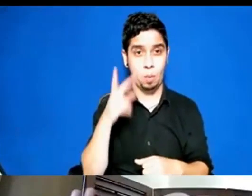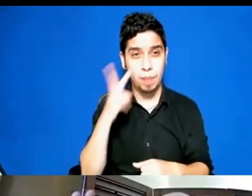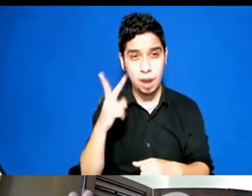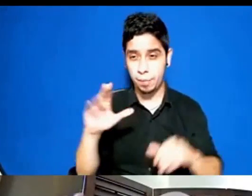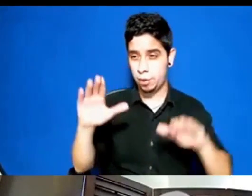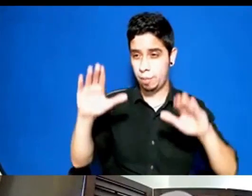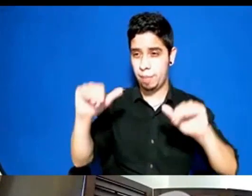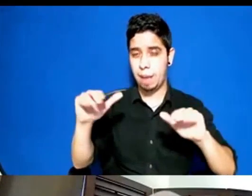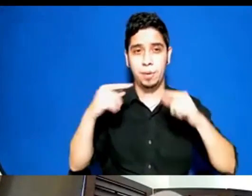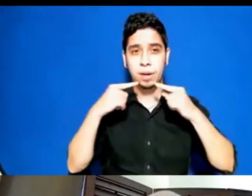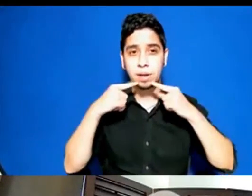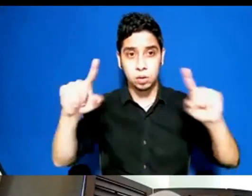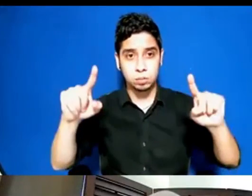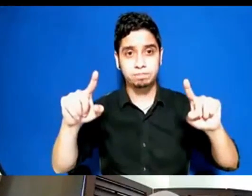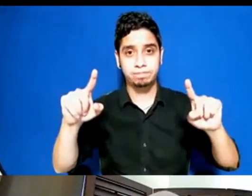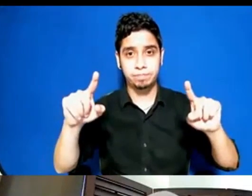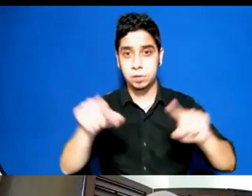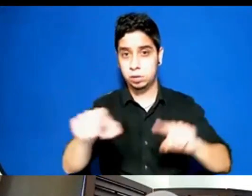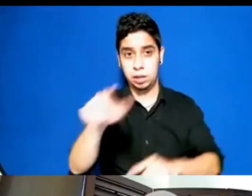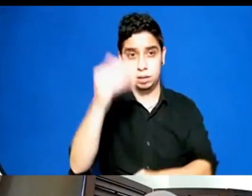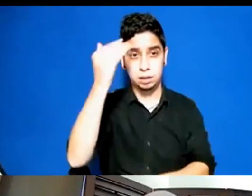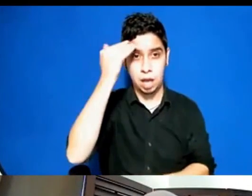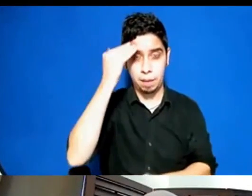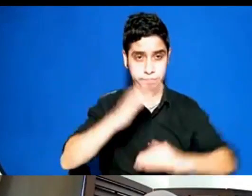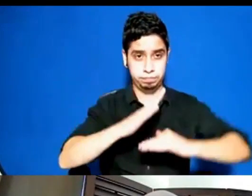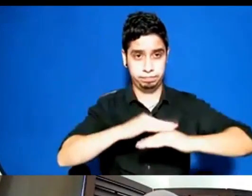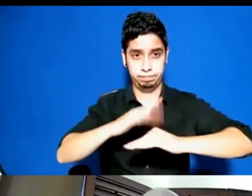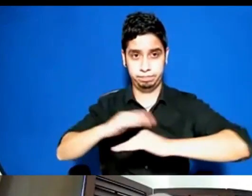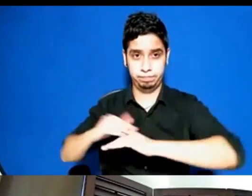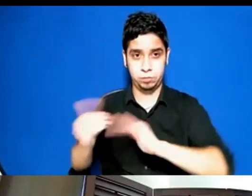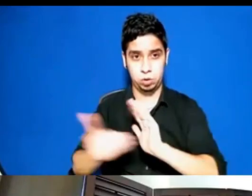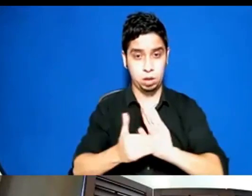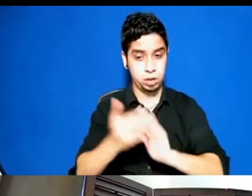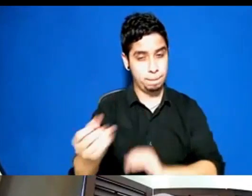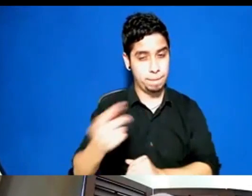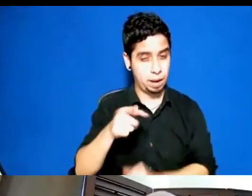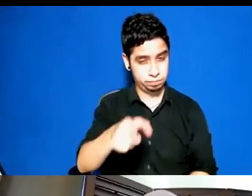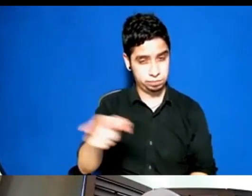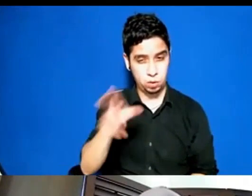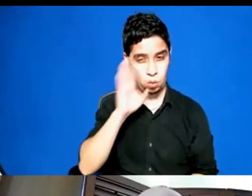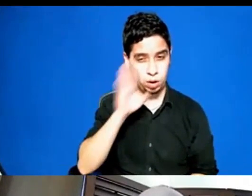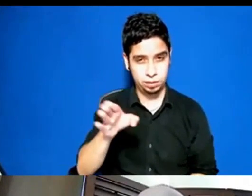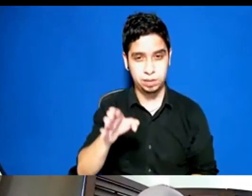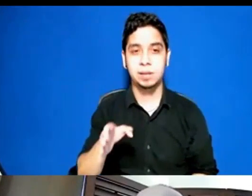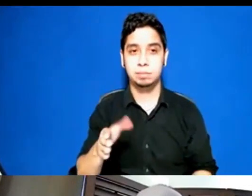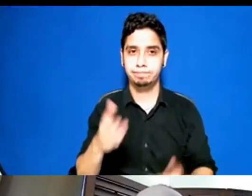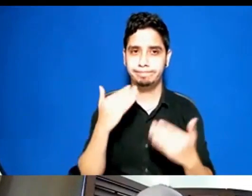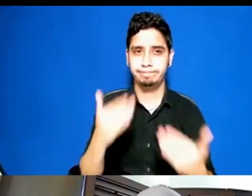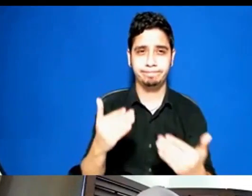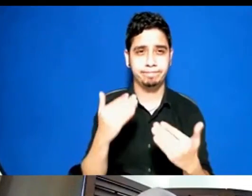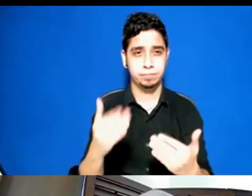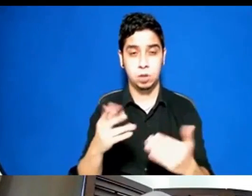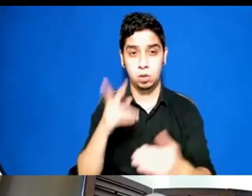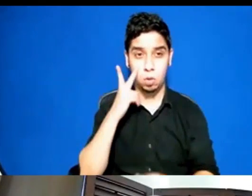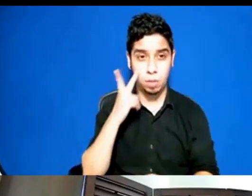éxito. Nos mantienen al tanto y ya saben que están emplazadas porque vuelven otra vez. Gracias, un millón de gracias. Nos vemos el